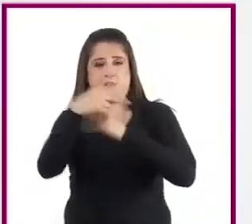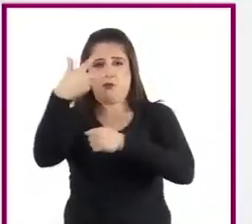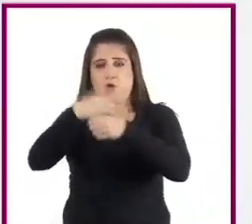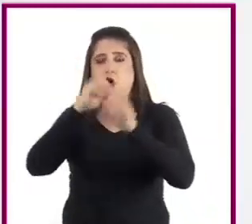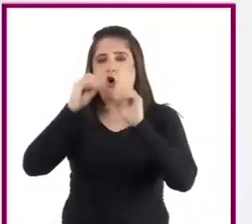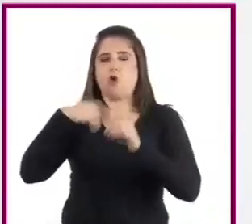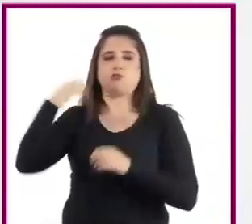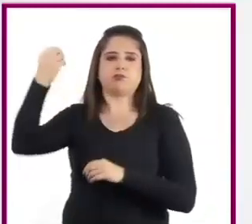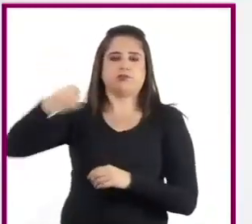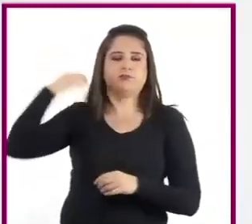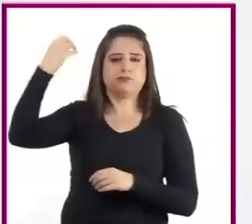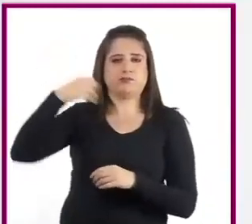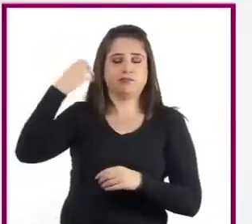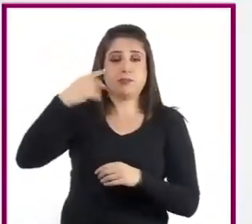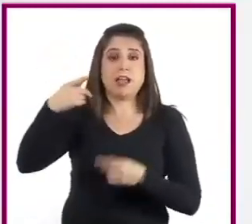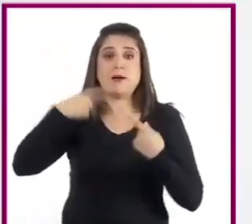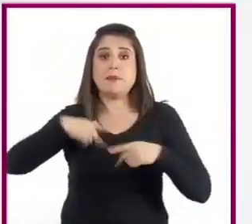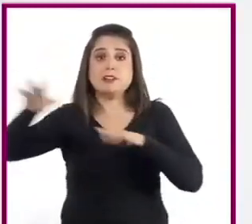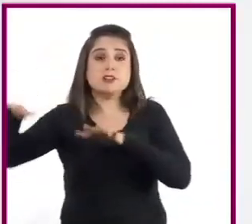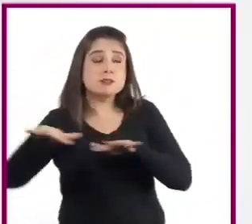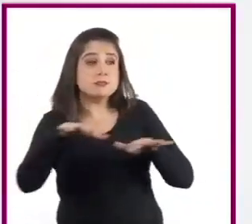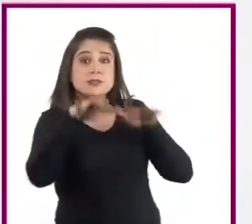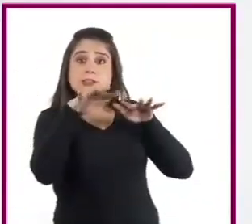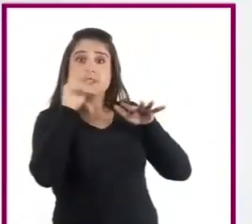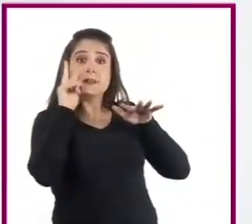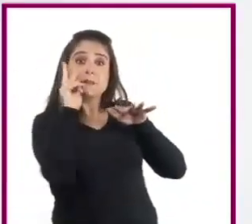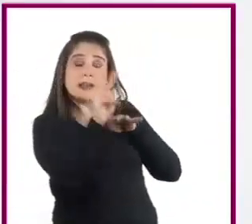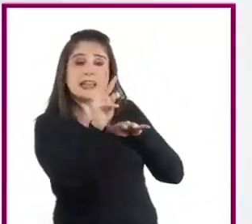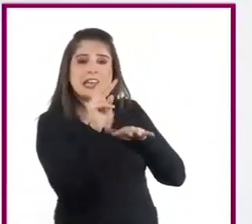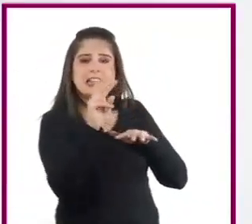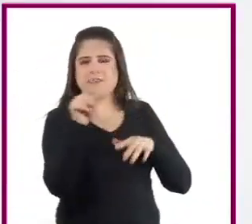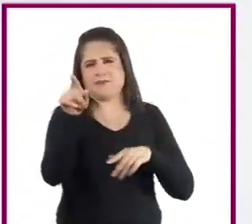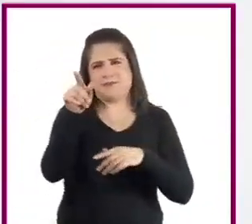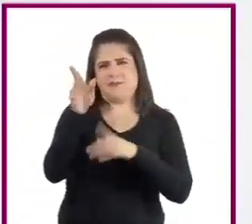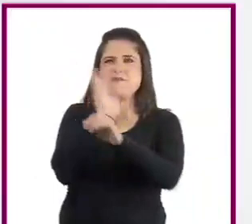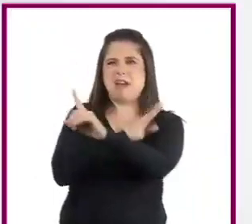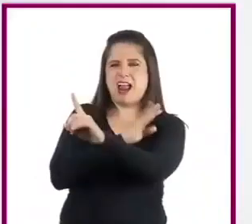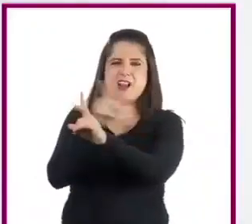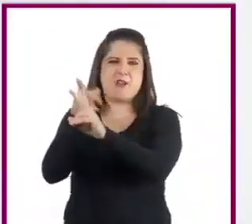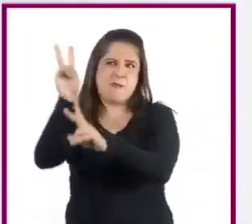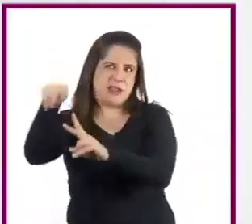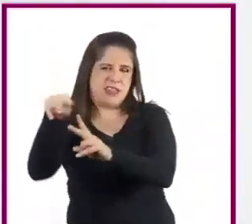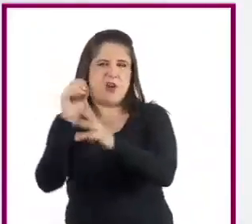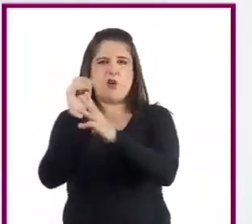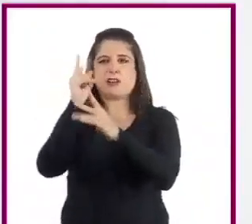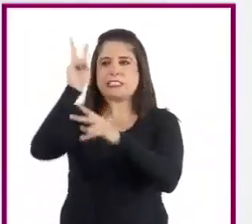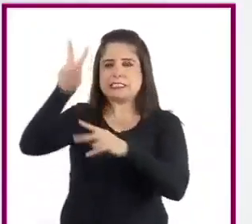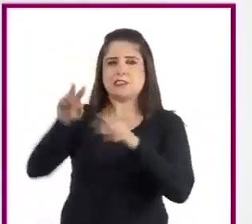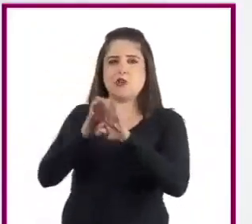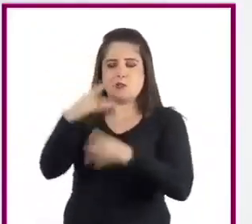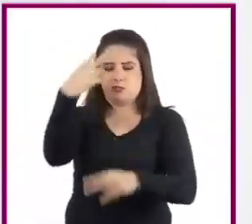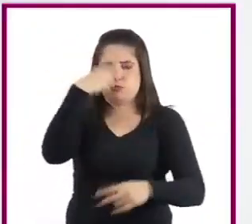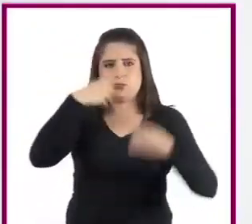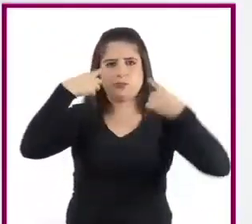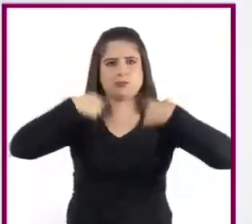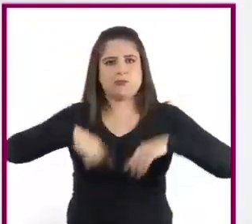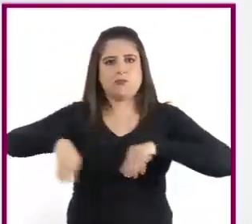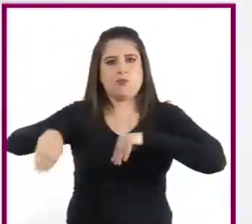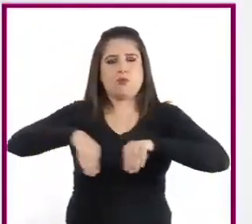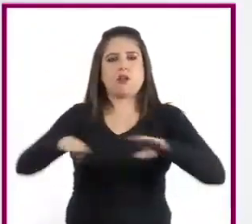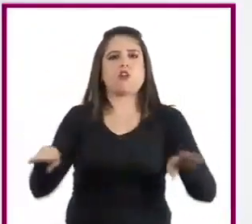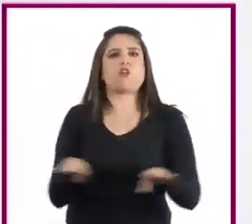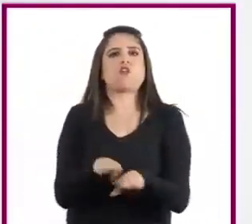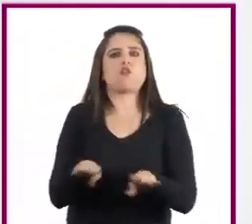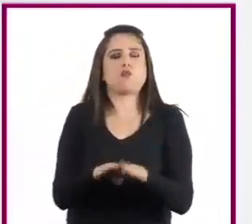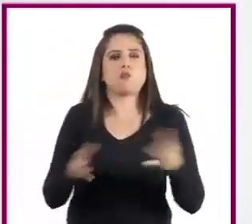prensa, la audiencia elabora en cuestión de segundos una opinión favorable o desfavorable de ti. Aunque lo más común es que decidan que